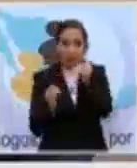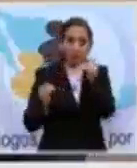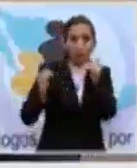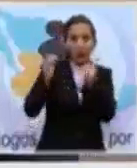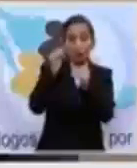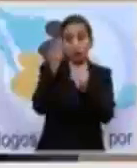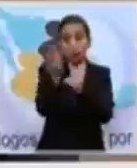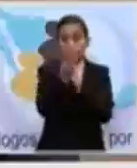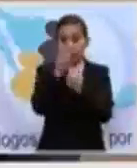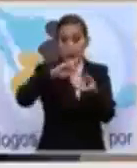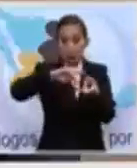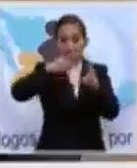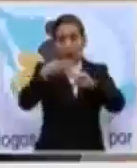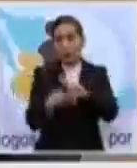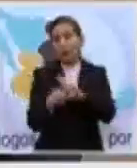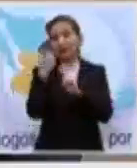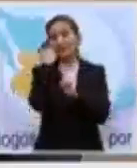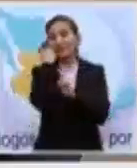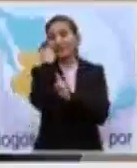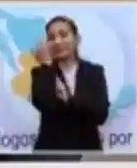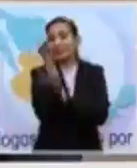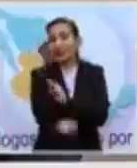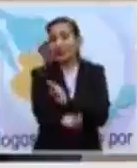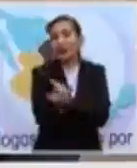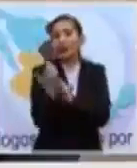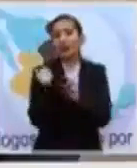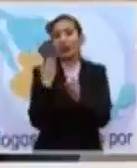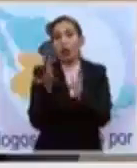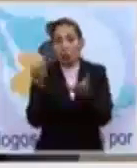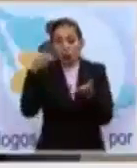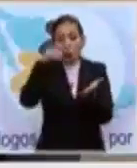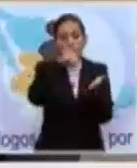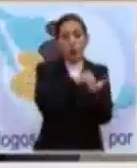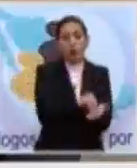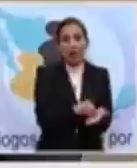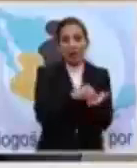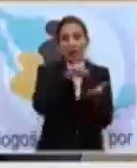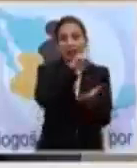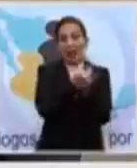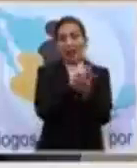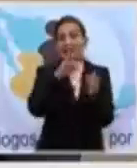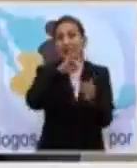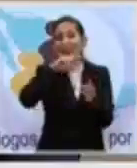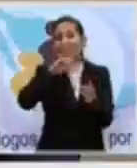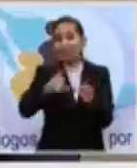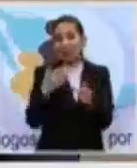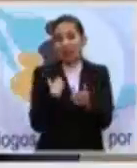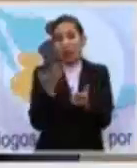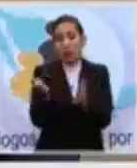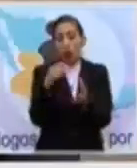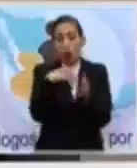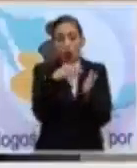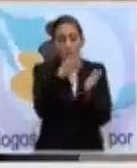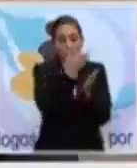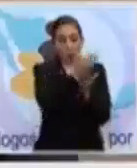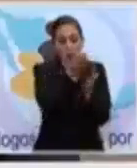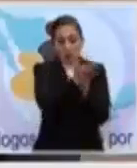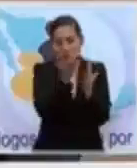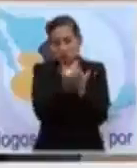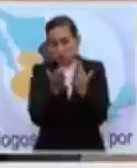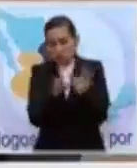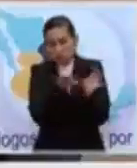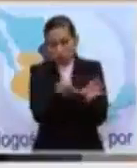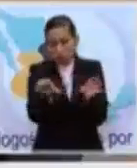Y ustedes, al contrario, lo que están intentando es introducir al IMSS y el ISSSTE los paquetes fragmentados que opera el